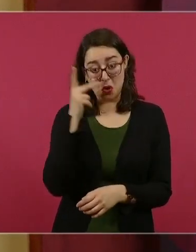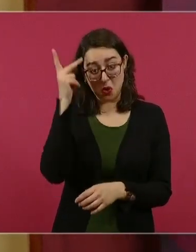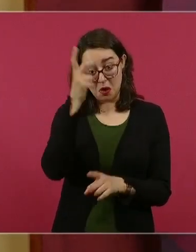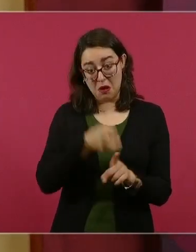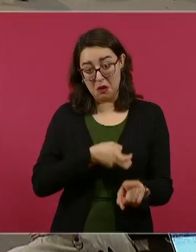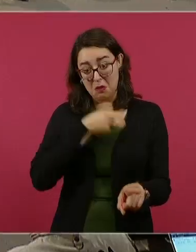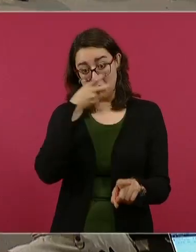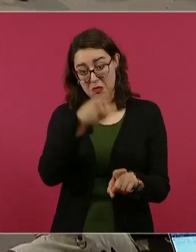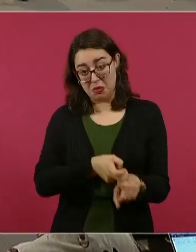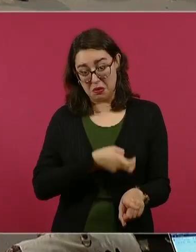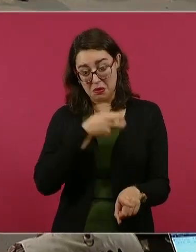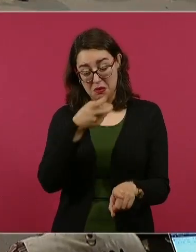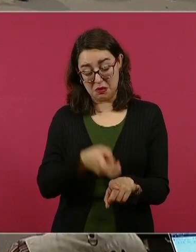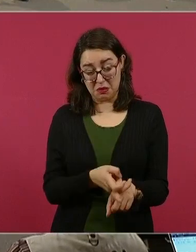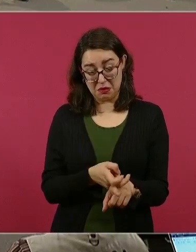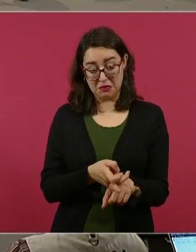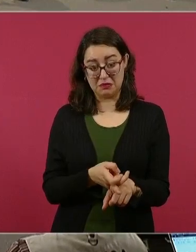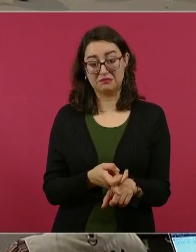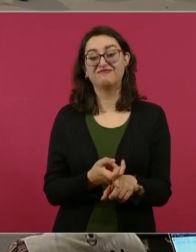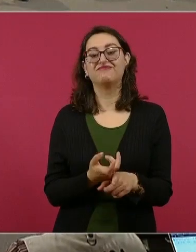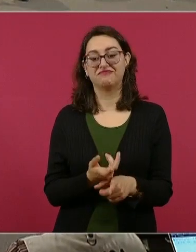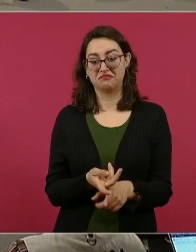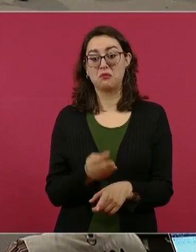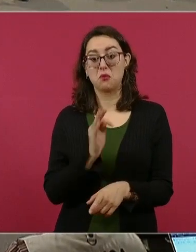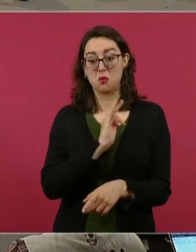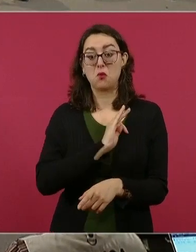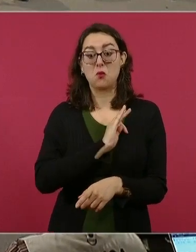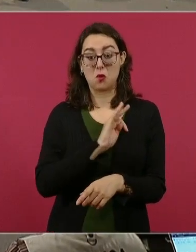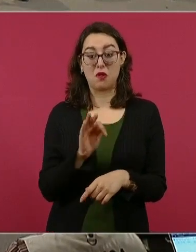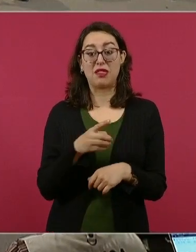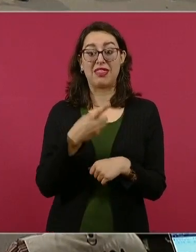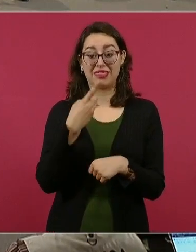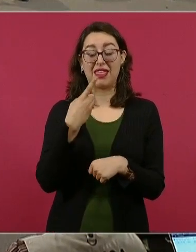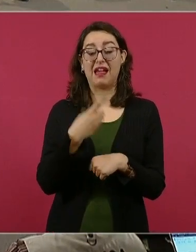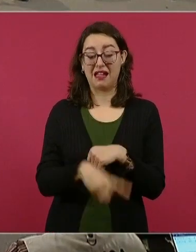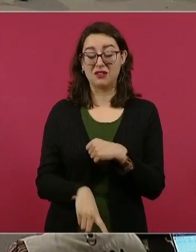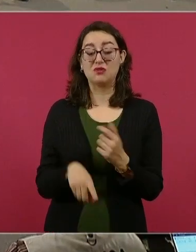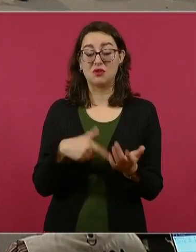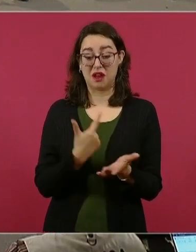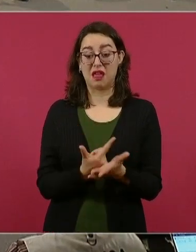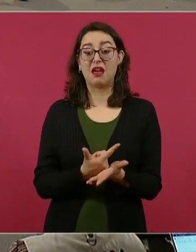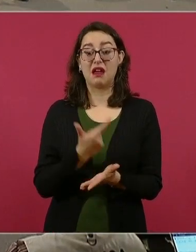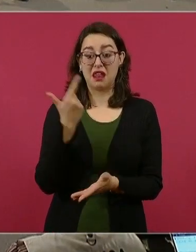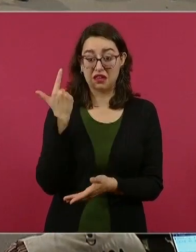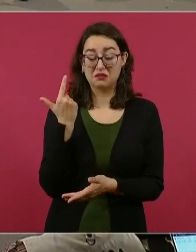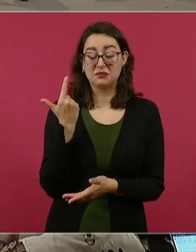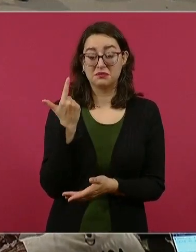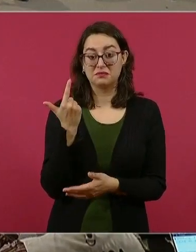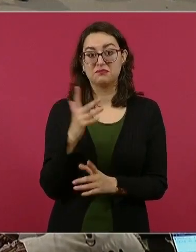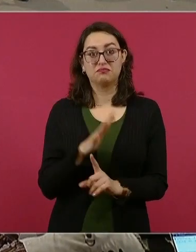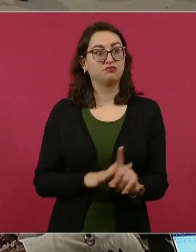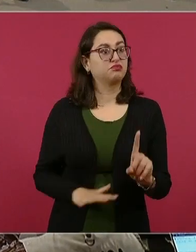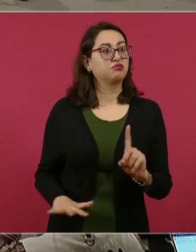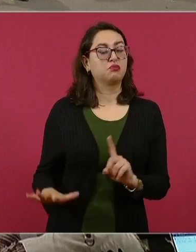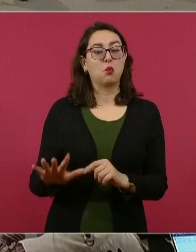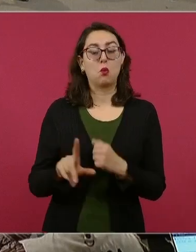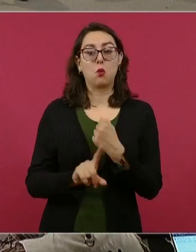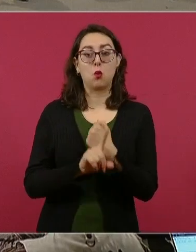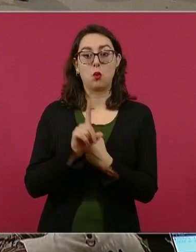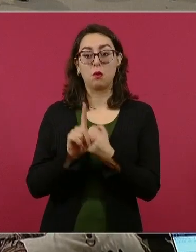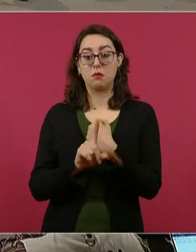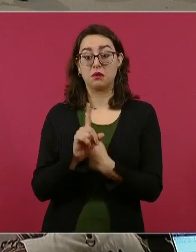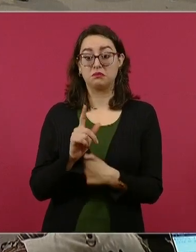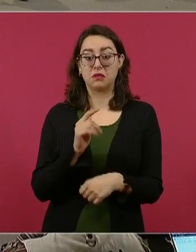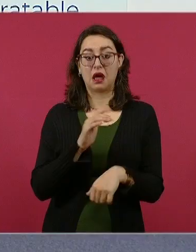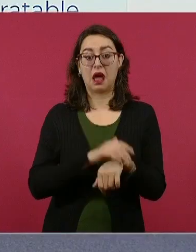Puede ser la posibilidad o la materialización del daño. Y esto, desde luego, es un problema social, no es un asunto